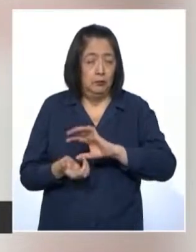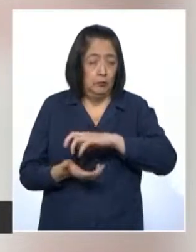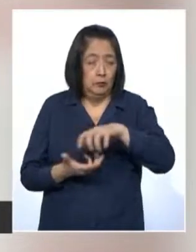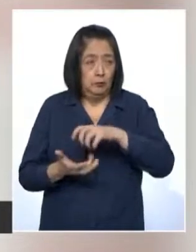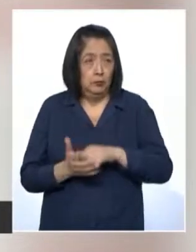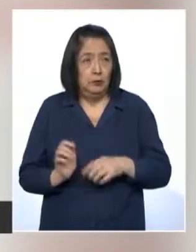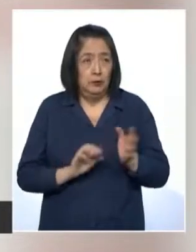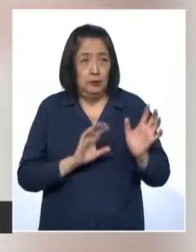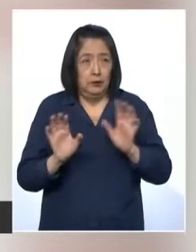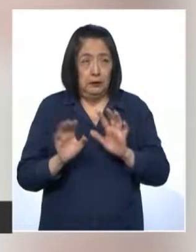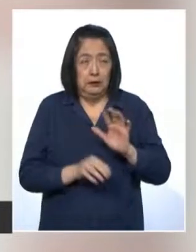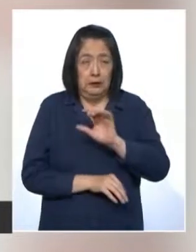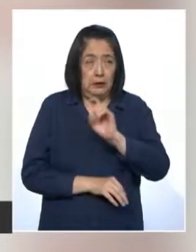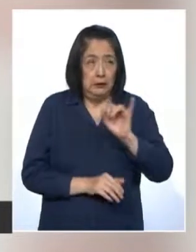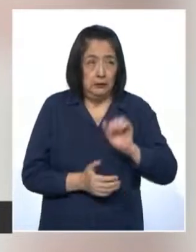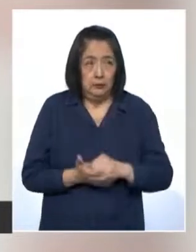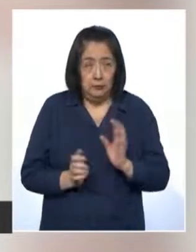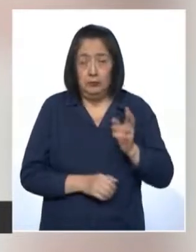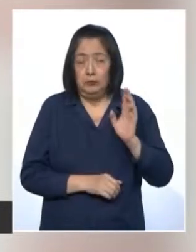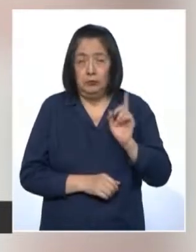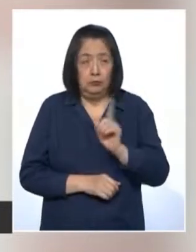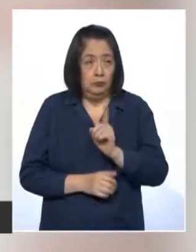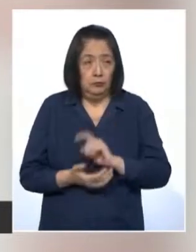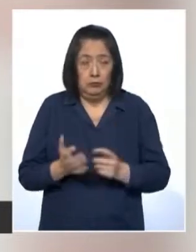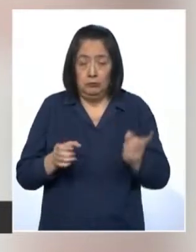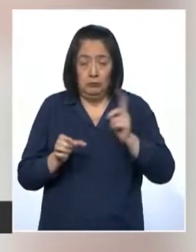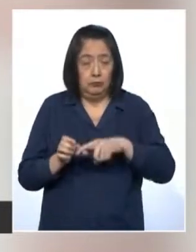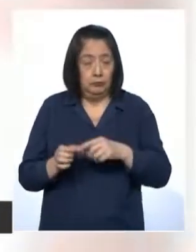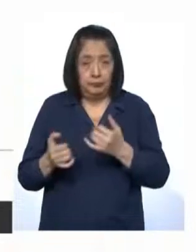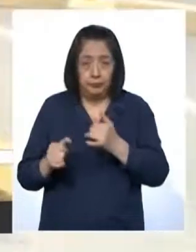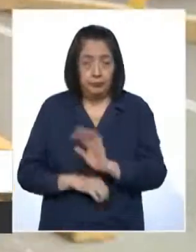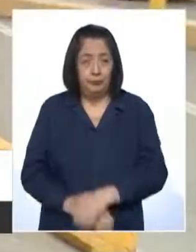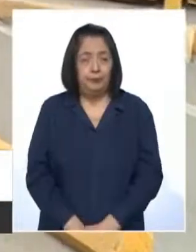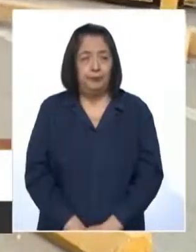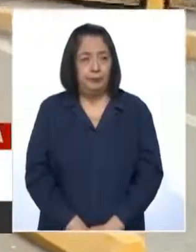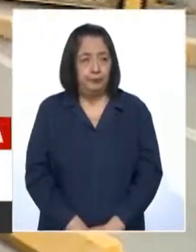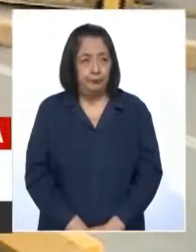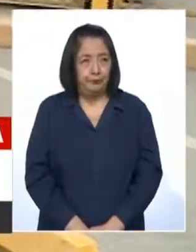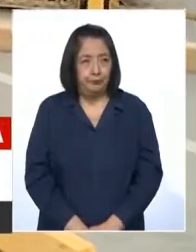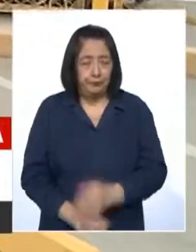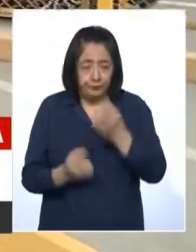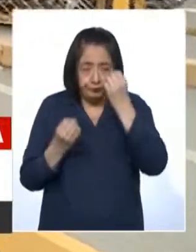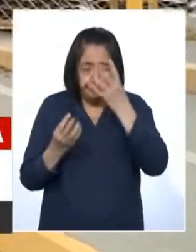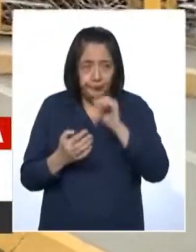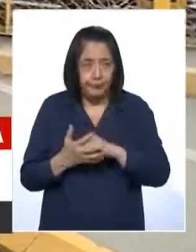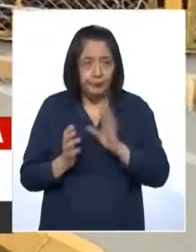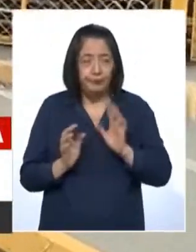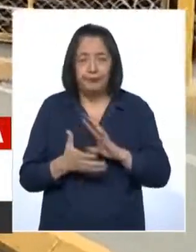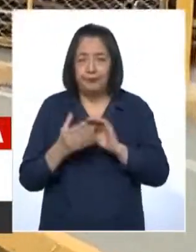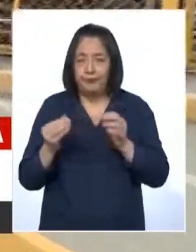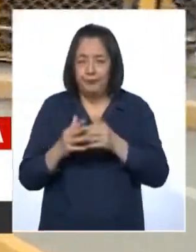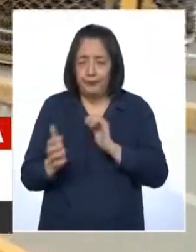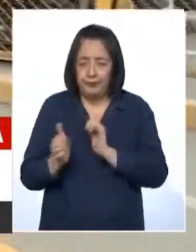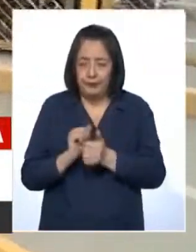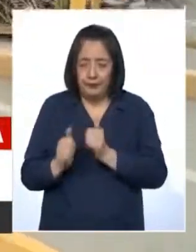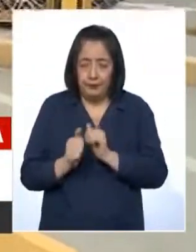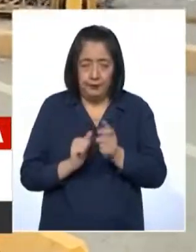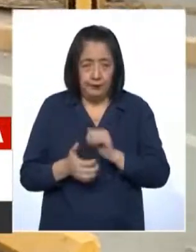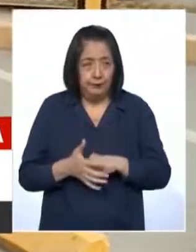Roger Guedes, figuras del elenco brasileño, no fueron tomados en cuenta. El dato: en la historia de torneo